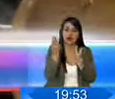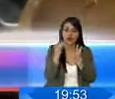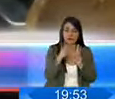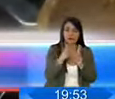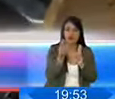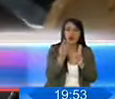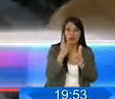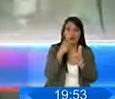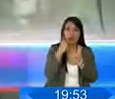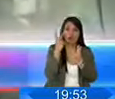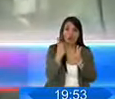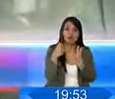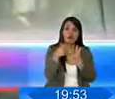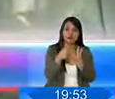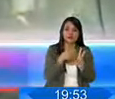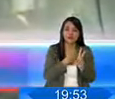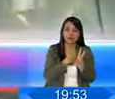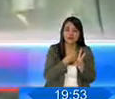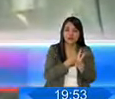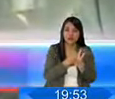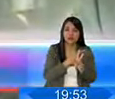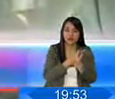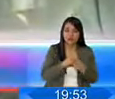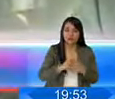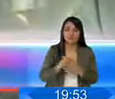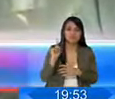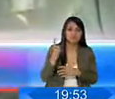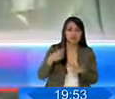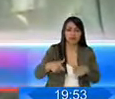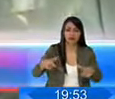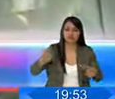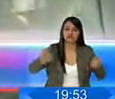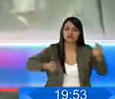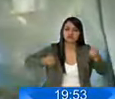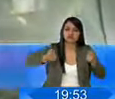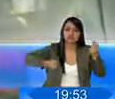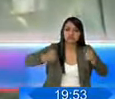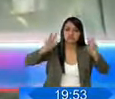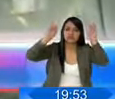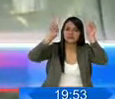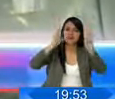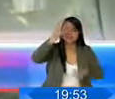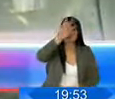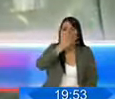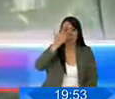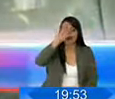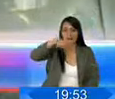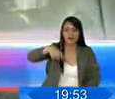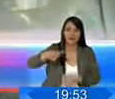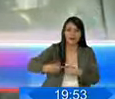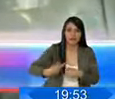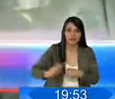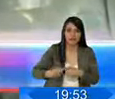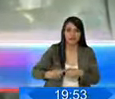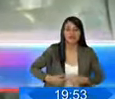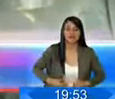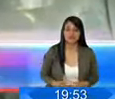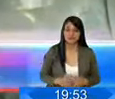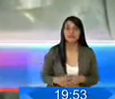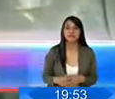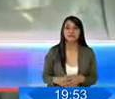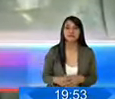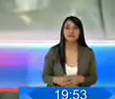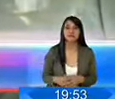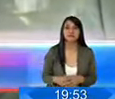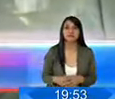sus propietarios. Y nosotros somos el primer food truck de comida esmeraldeña acá en la ciudad de Quito. Principalmente lo que